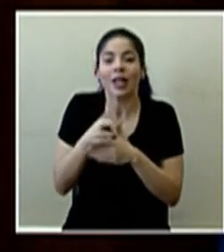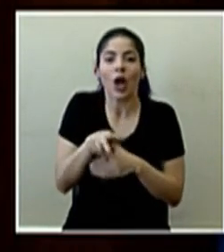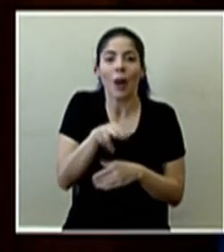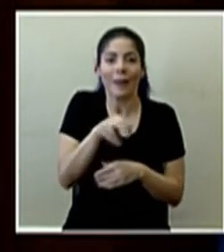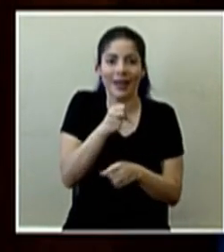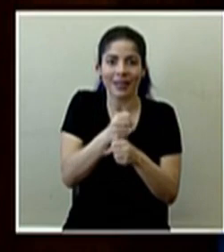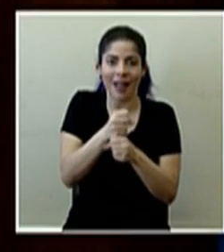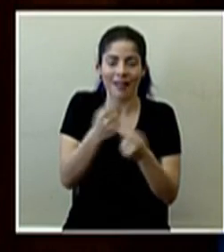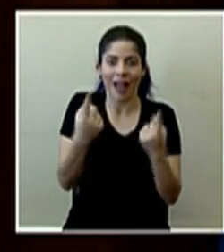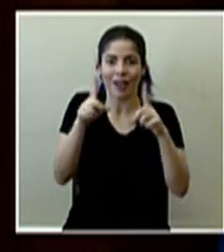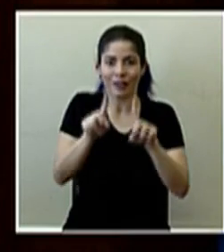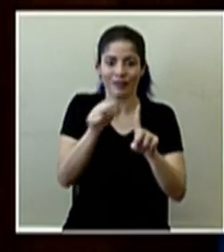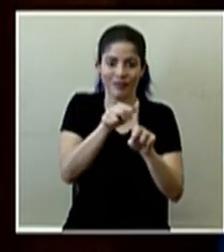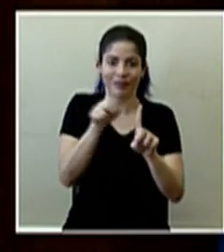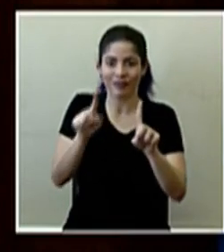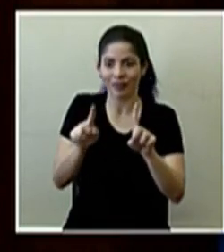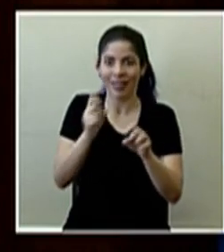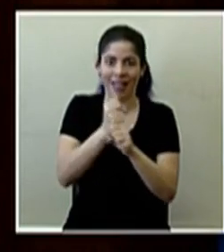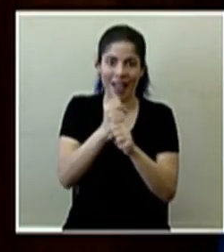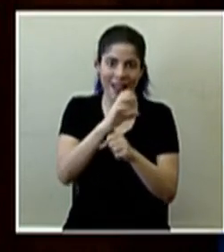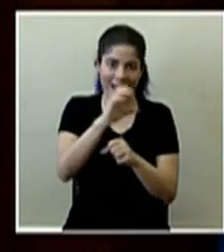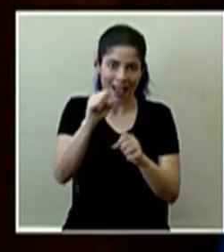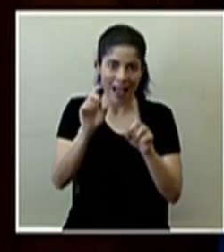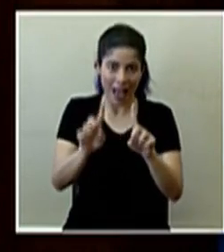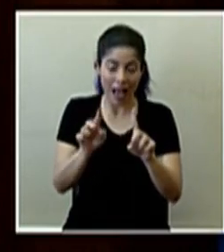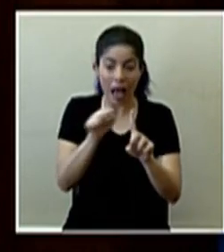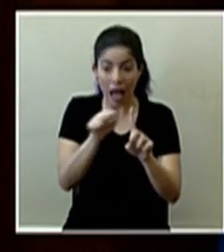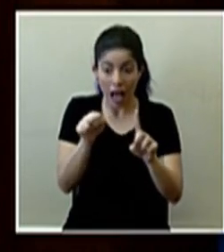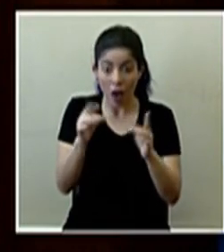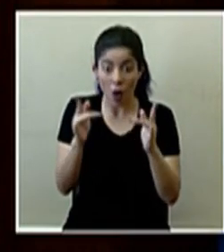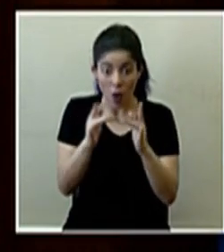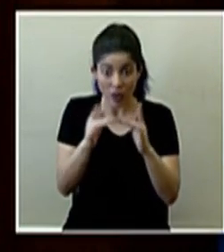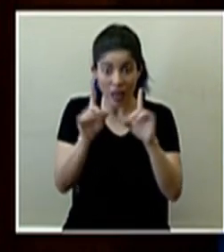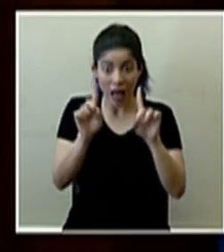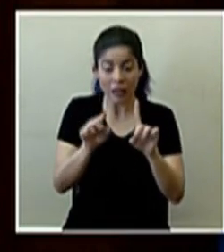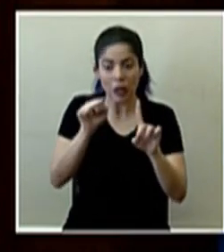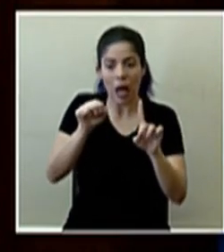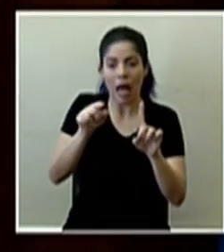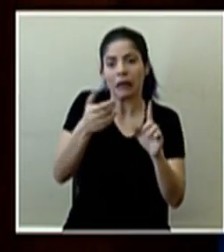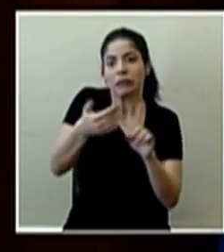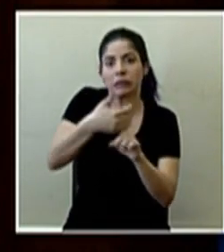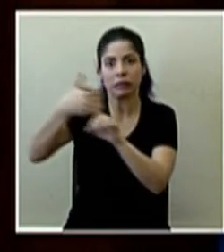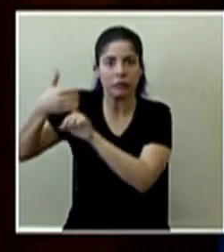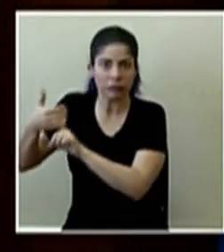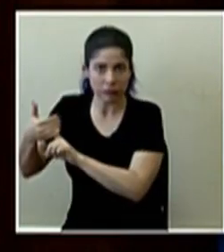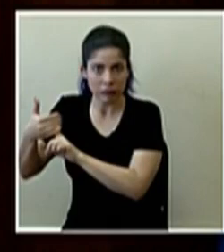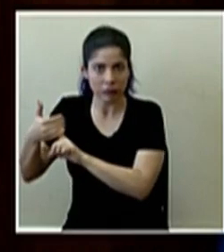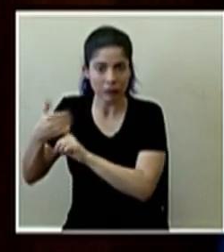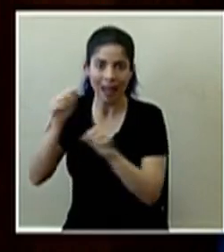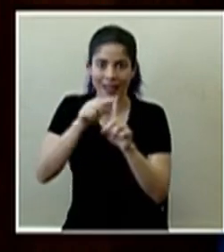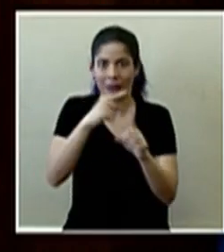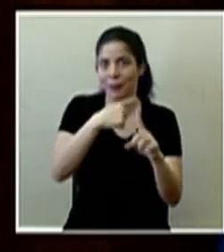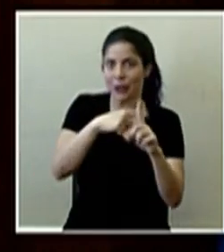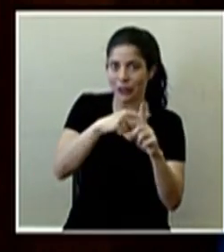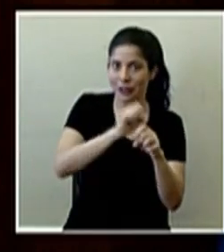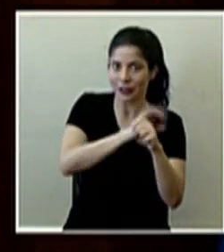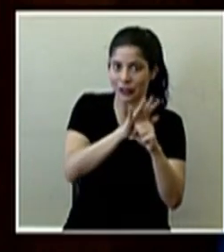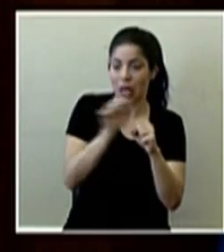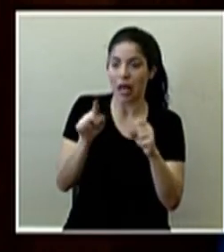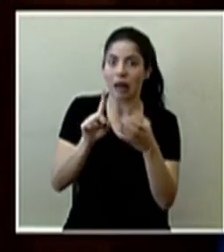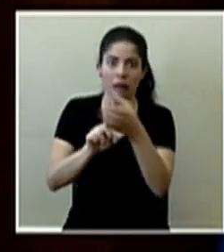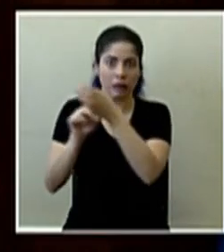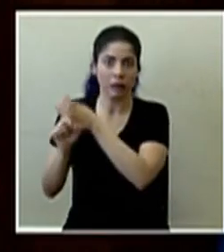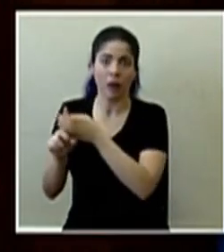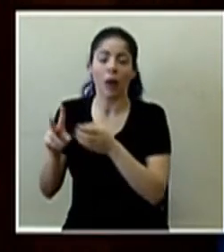colegas y sin embargo ese aislamiento no es